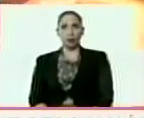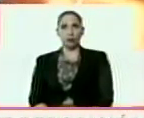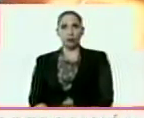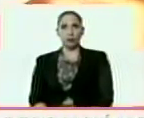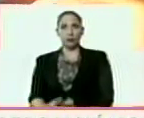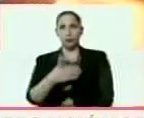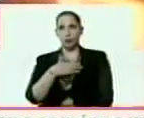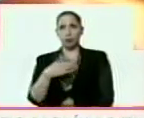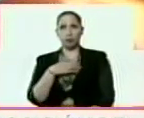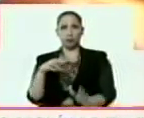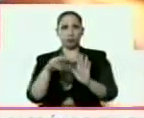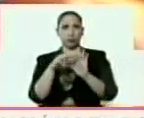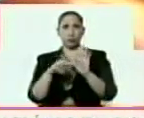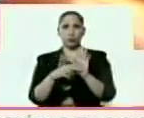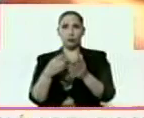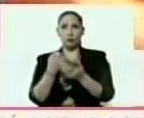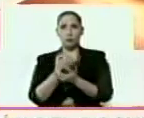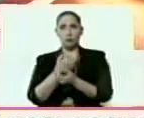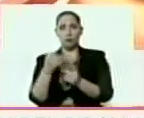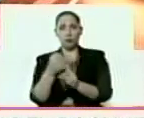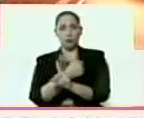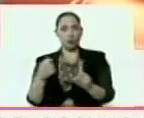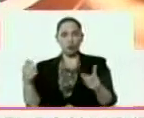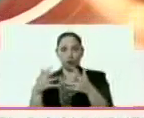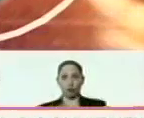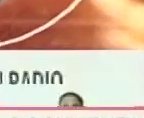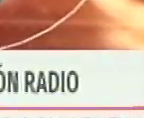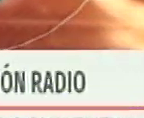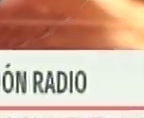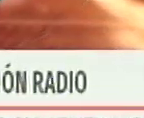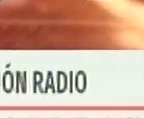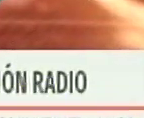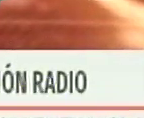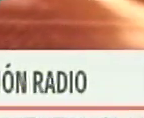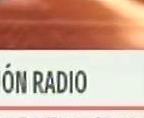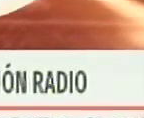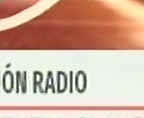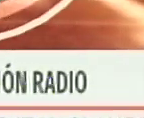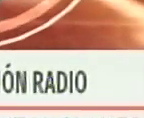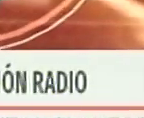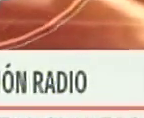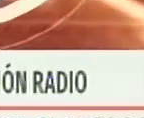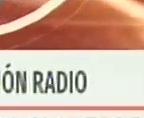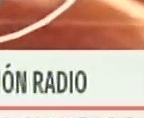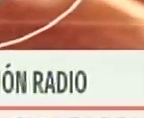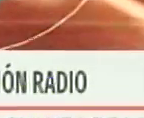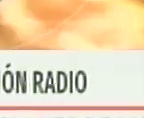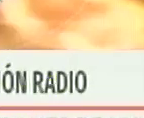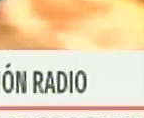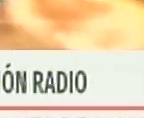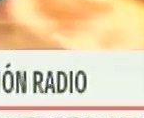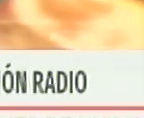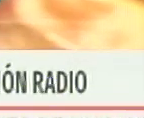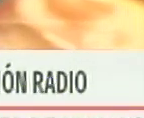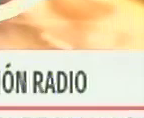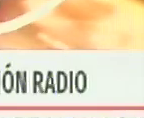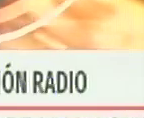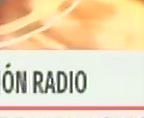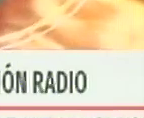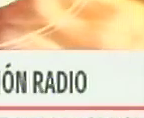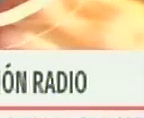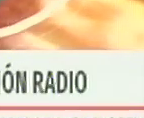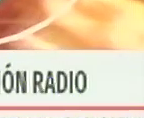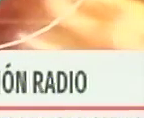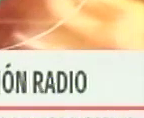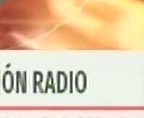de violencia de los Estados Unidos, ni tampoco podemos someter a nuestro pueblo a ser víctima de una andanada intervencionista de